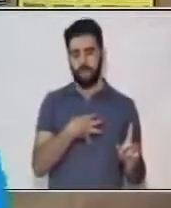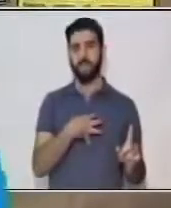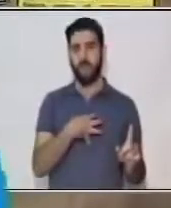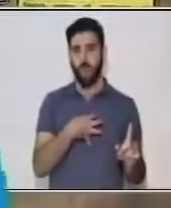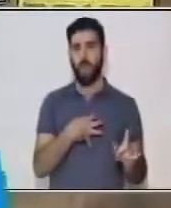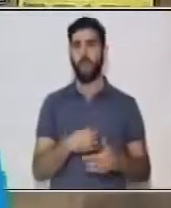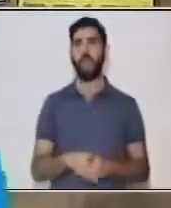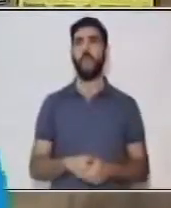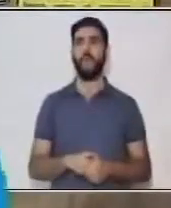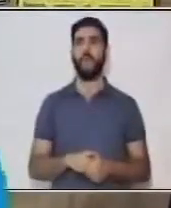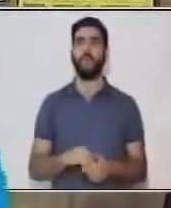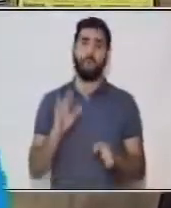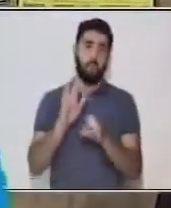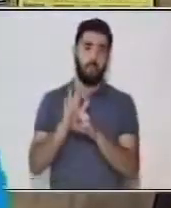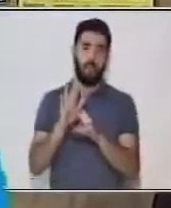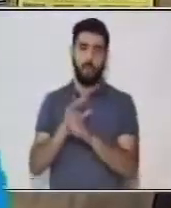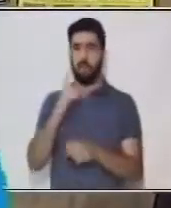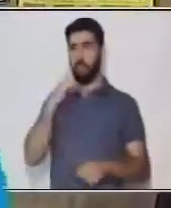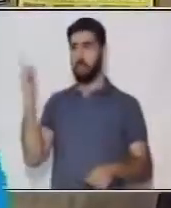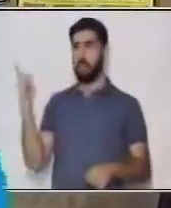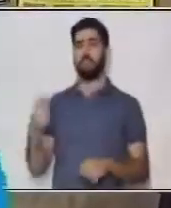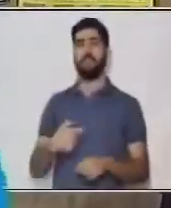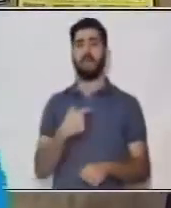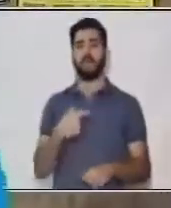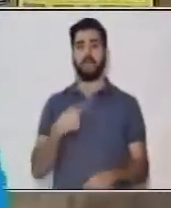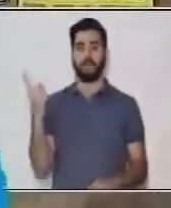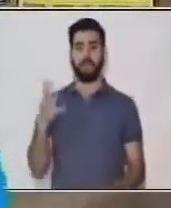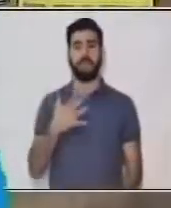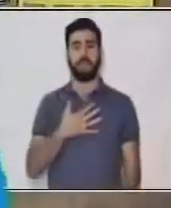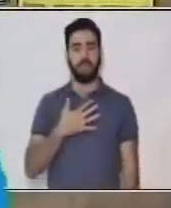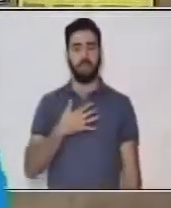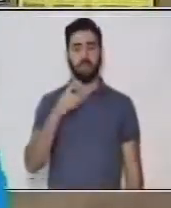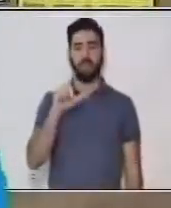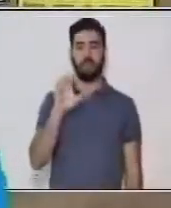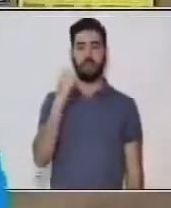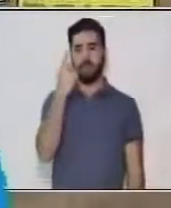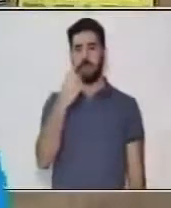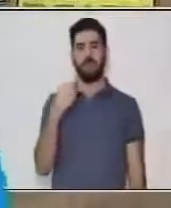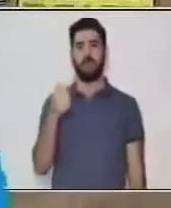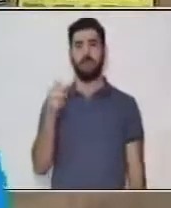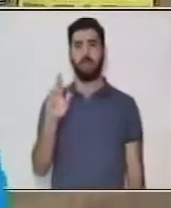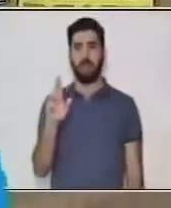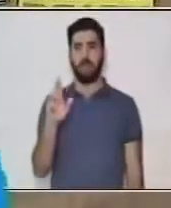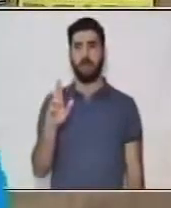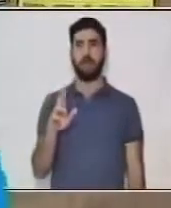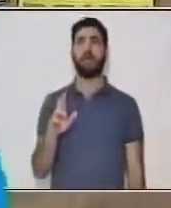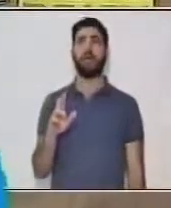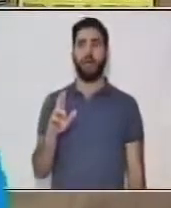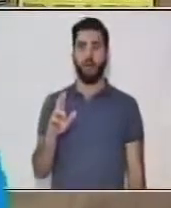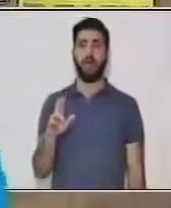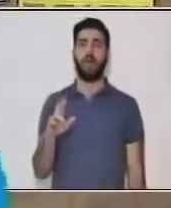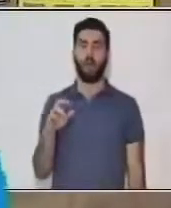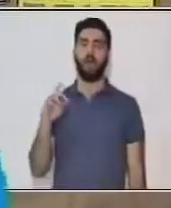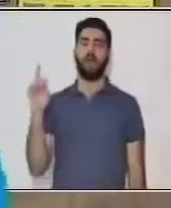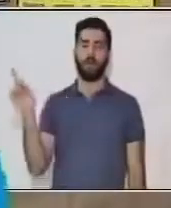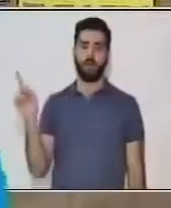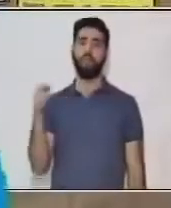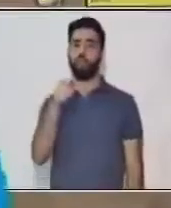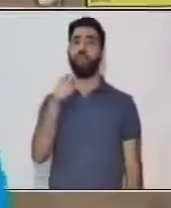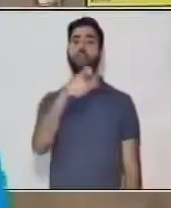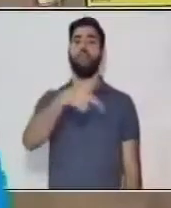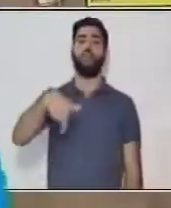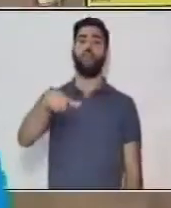llamo César Alejandro. Este es mi nombre propio. El lugar donde vives tiene un nombre,